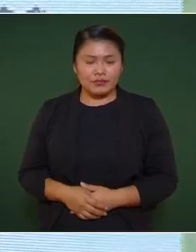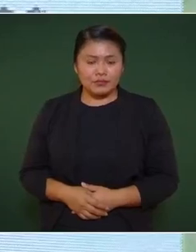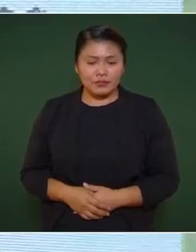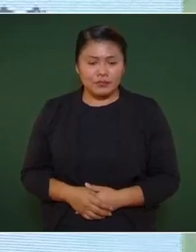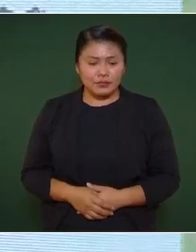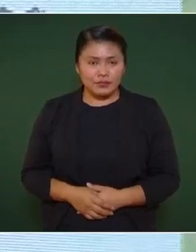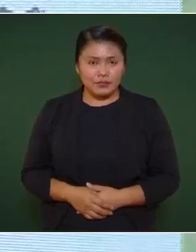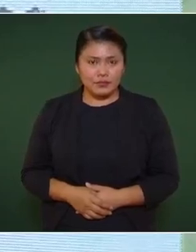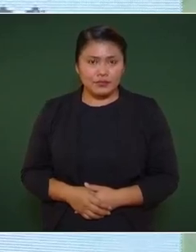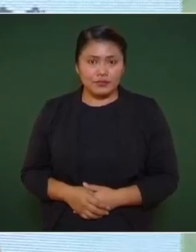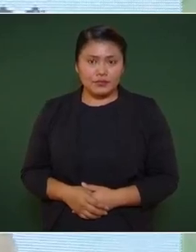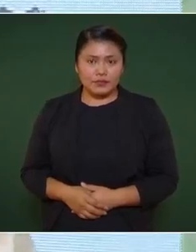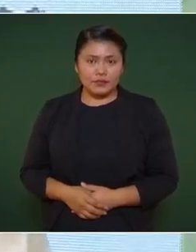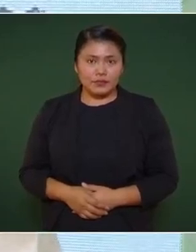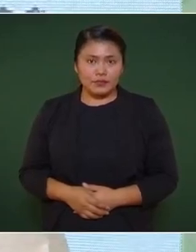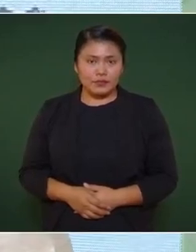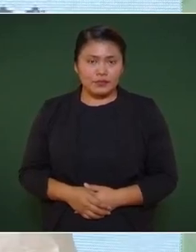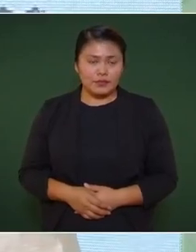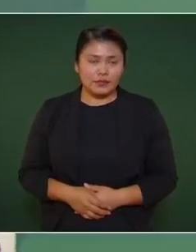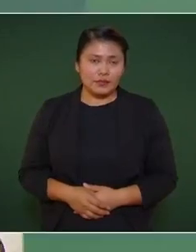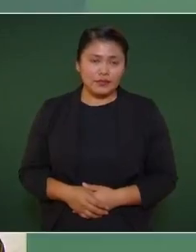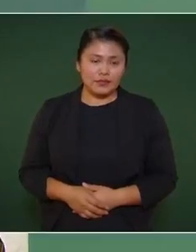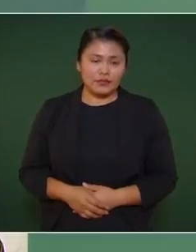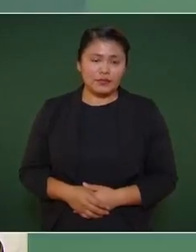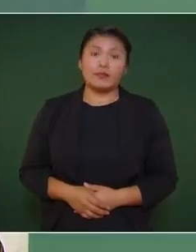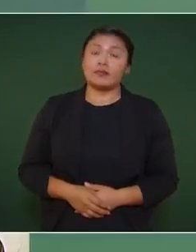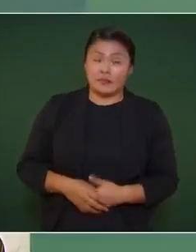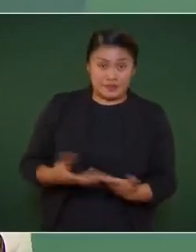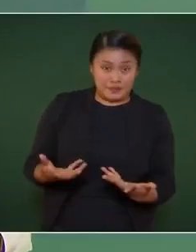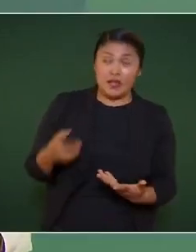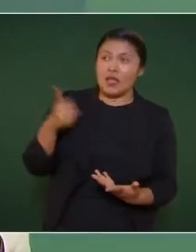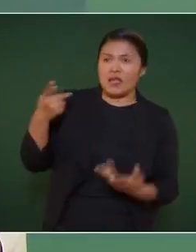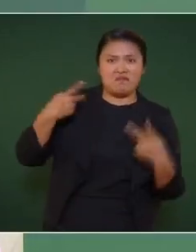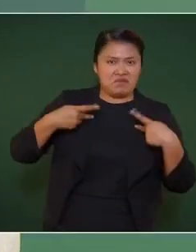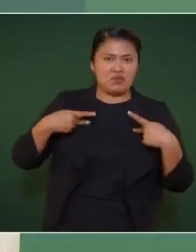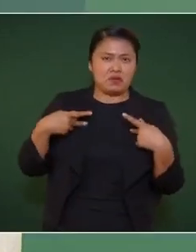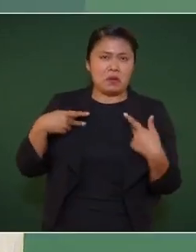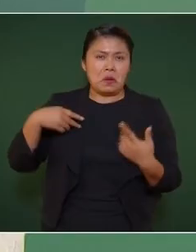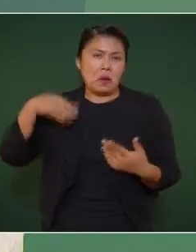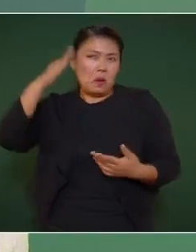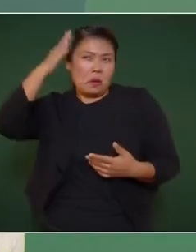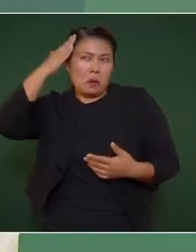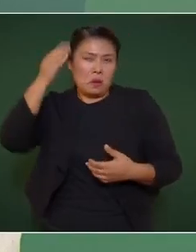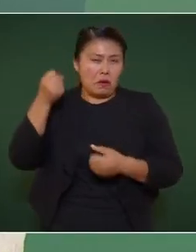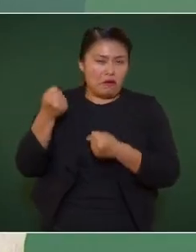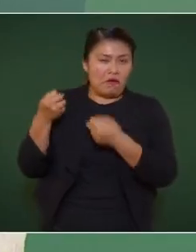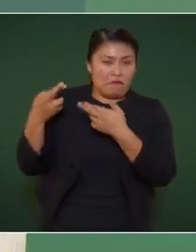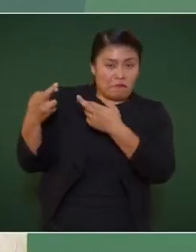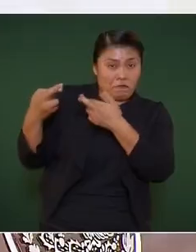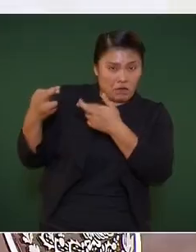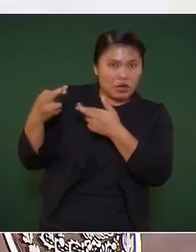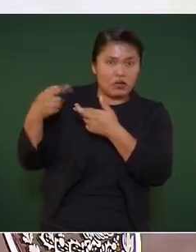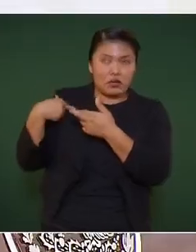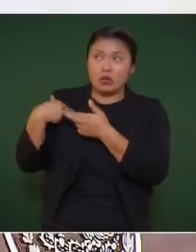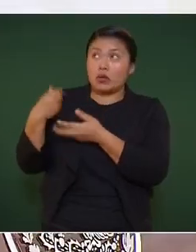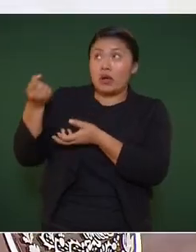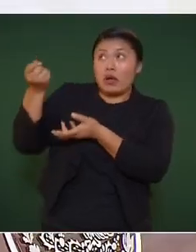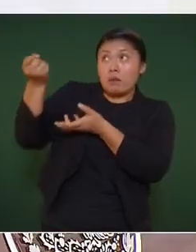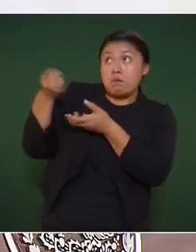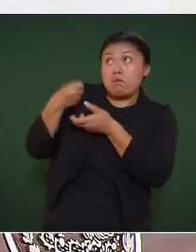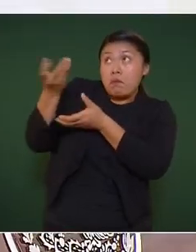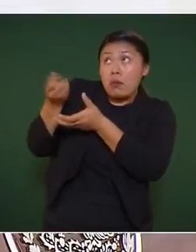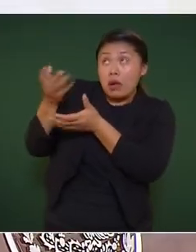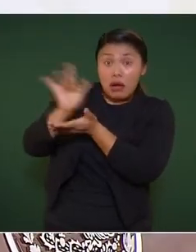Entonces ya no es el apoyo de arriba para abajo, ya no hay los llamados rescates,